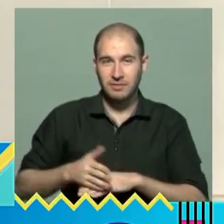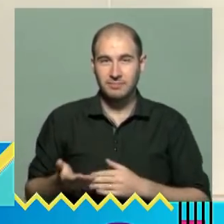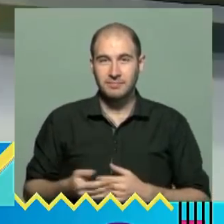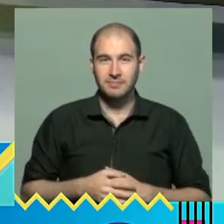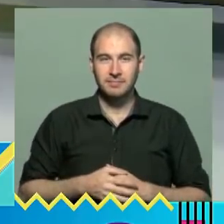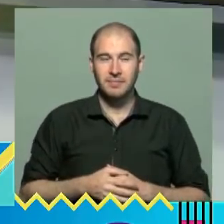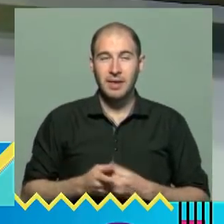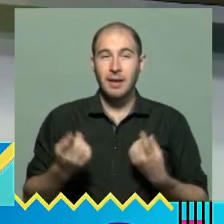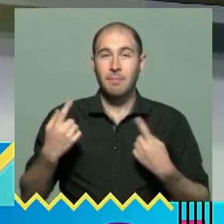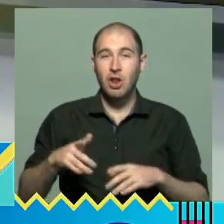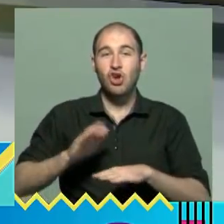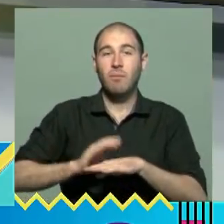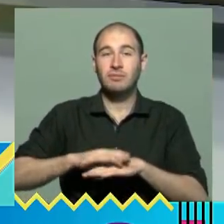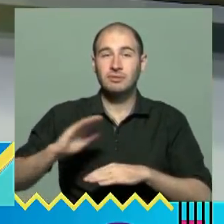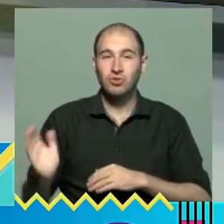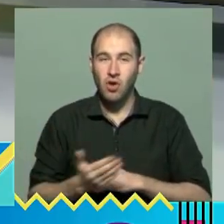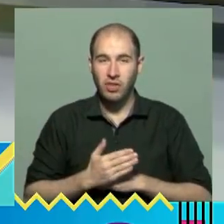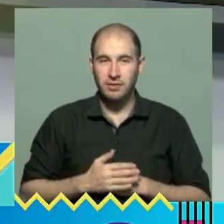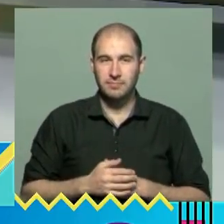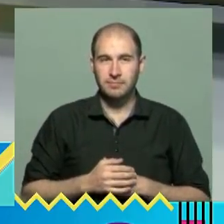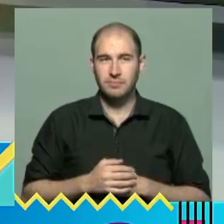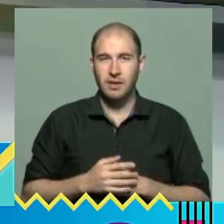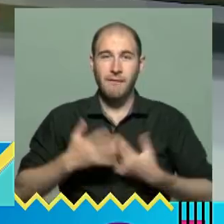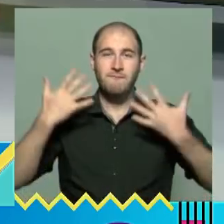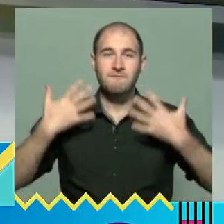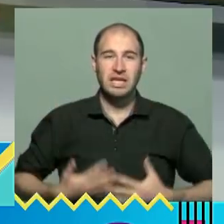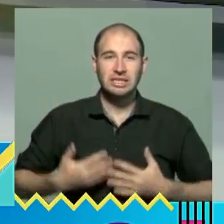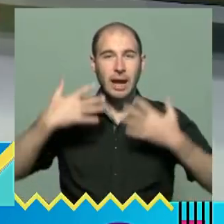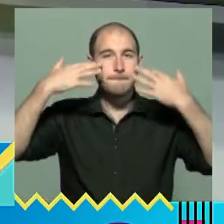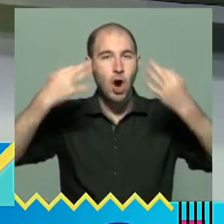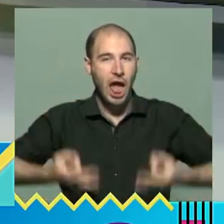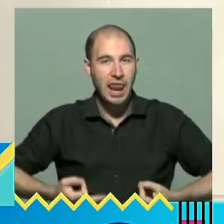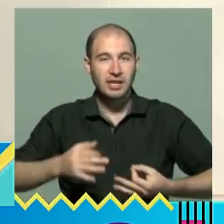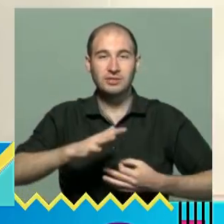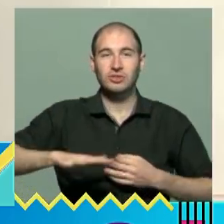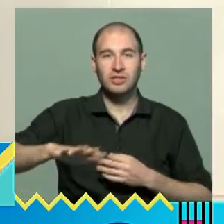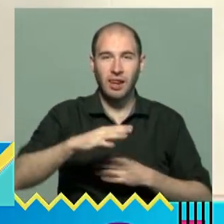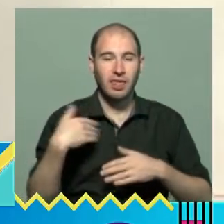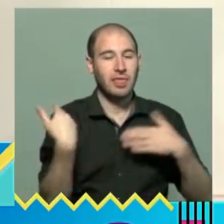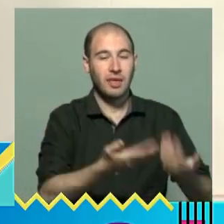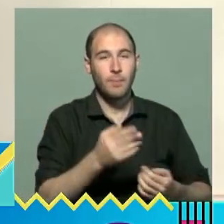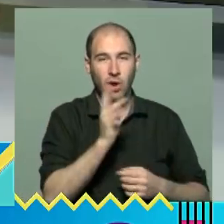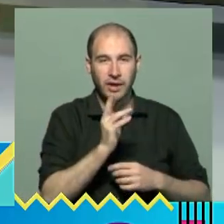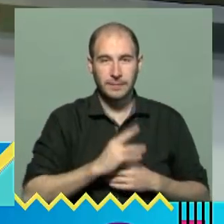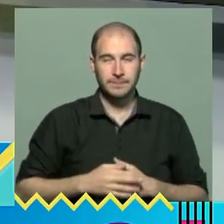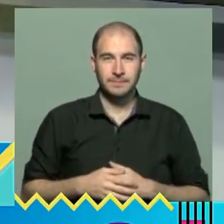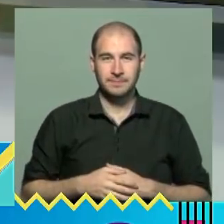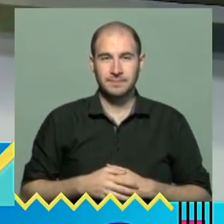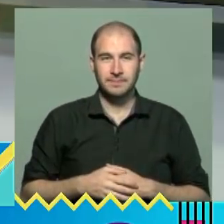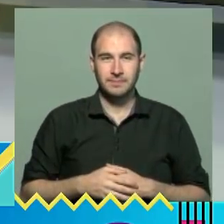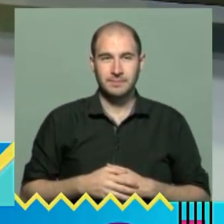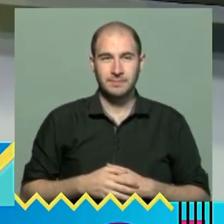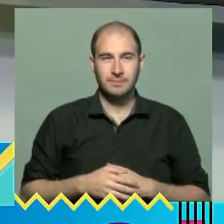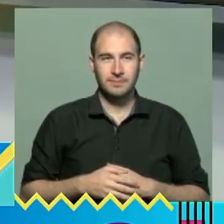punto. Sin embargo, toda la responsabilidad, digamos, física, moral y social recae sobre las mujeres.